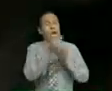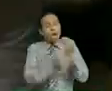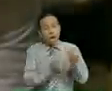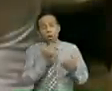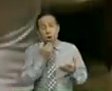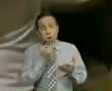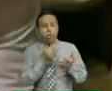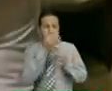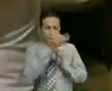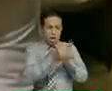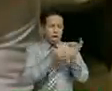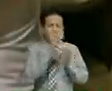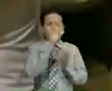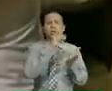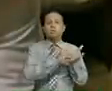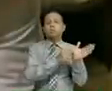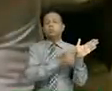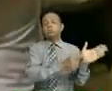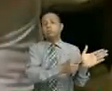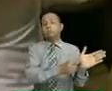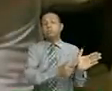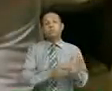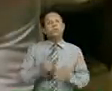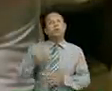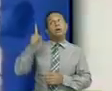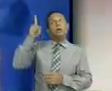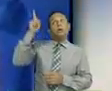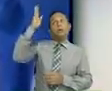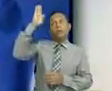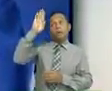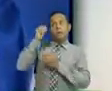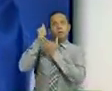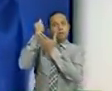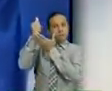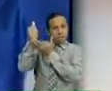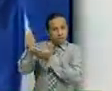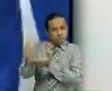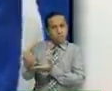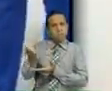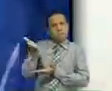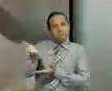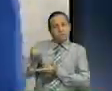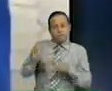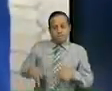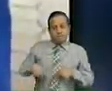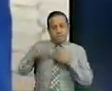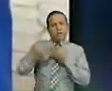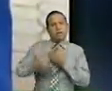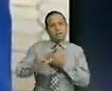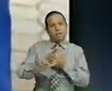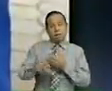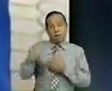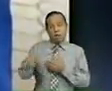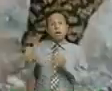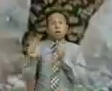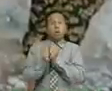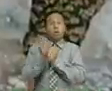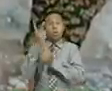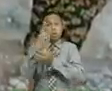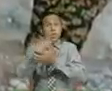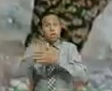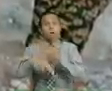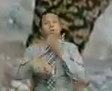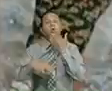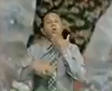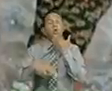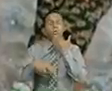Pero Dios le ha brindado otra oportunidad. Por eso, junto a su hijo, encontró la manera perfecta de agradecerle, que es ayudando al